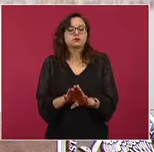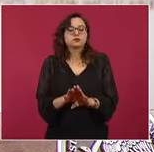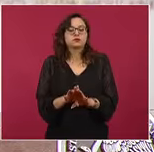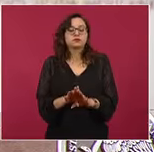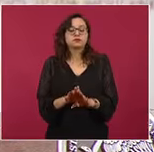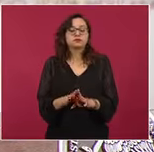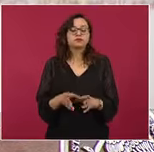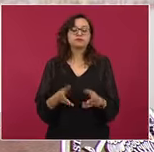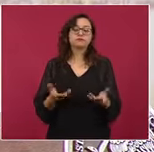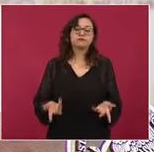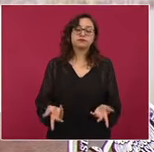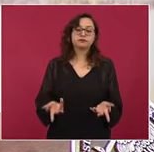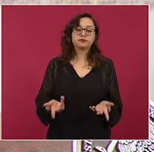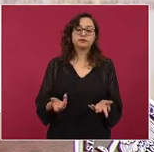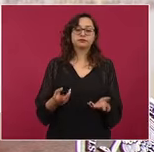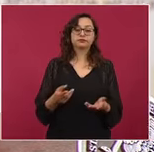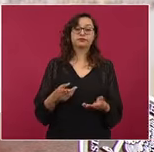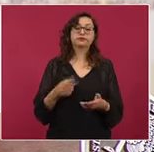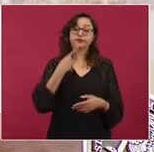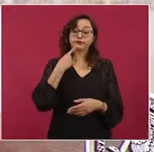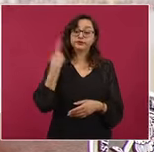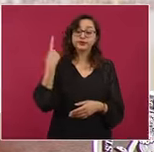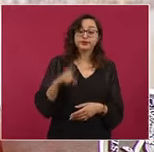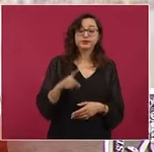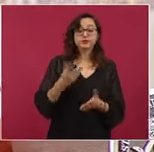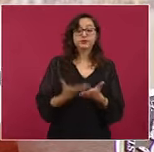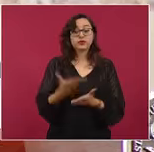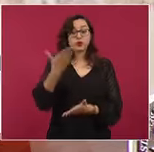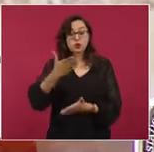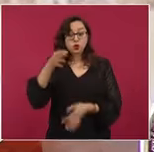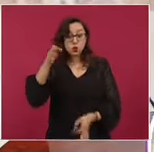Si se va a juicios,